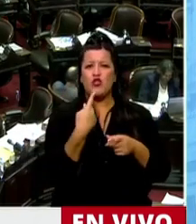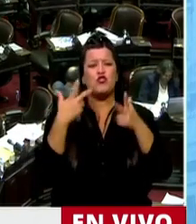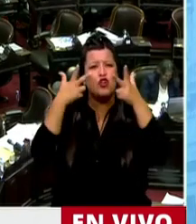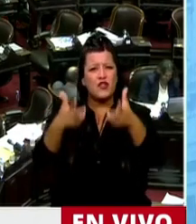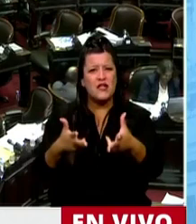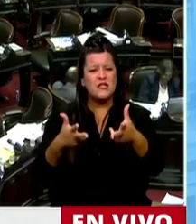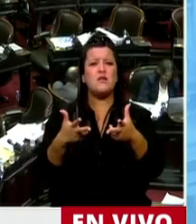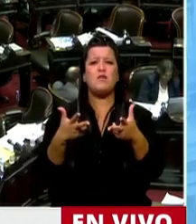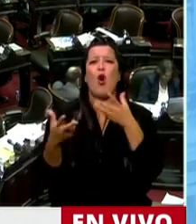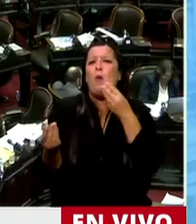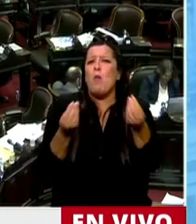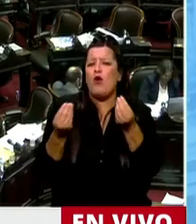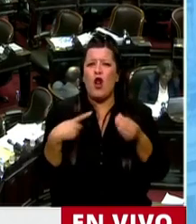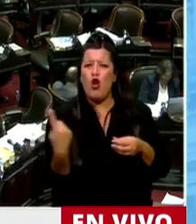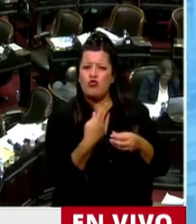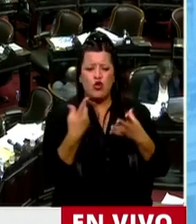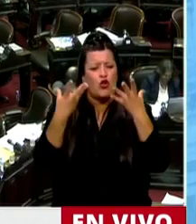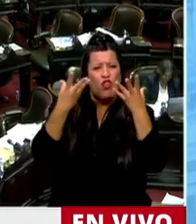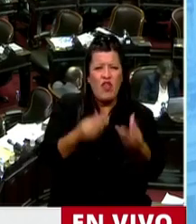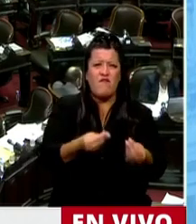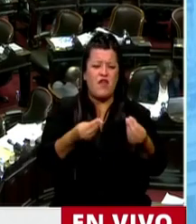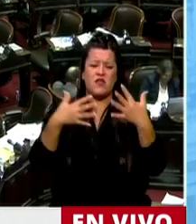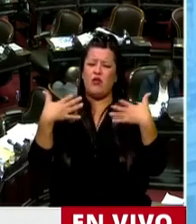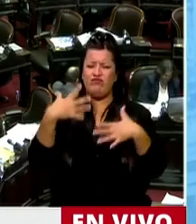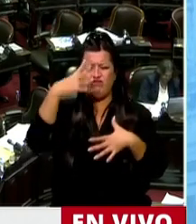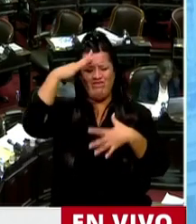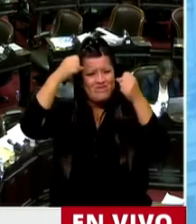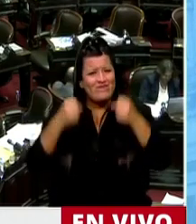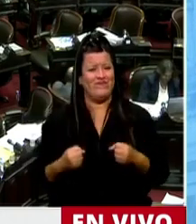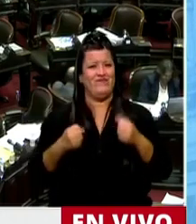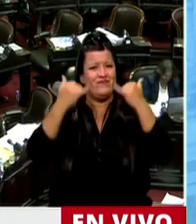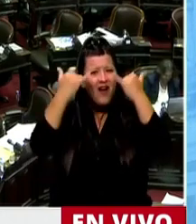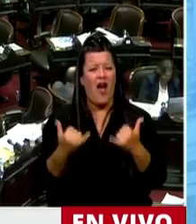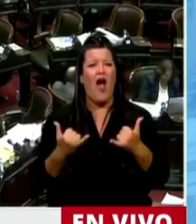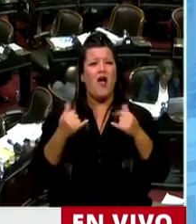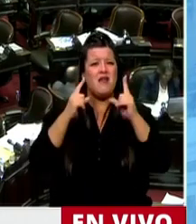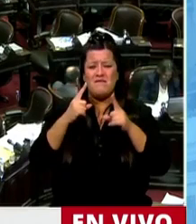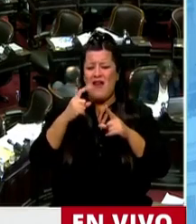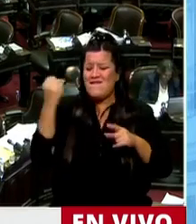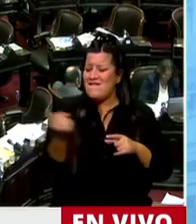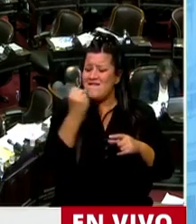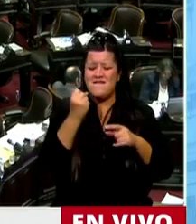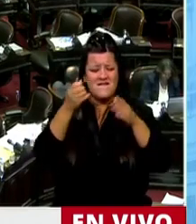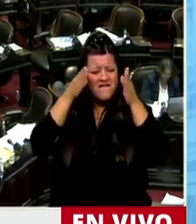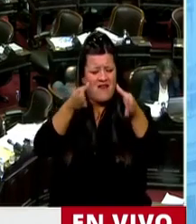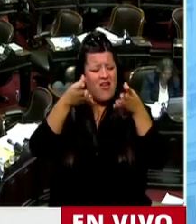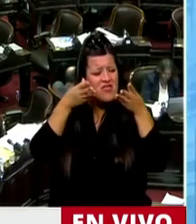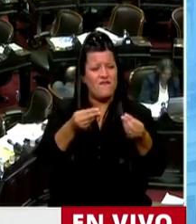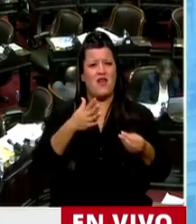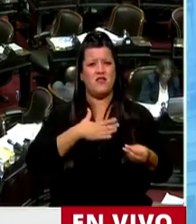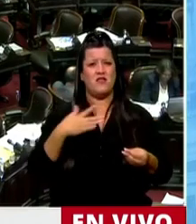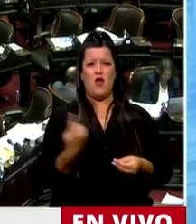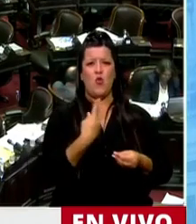planteamos el por qué nosotros defendemos con tantas convicciones, con tanta vehemencia a nuestro gobierno, es